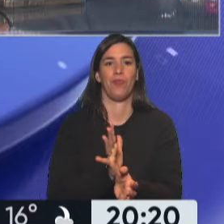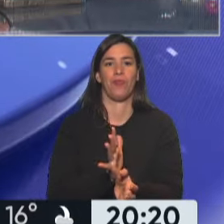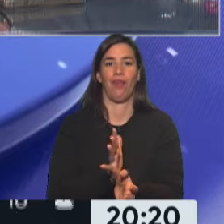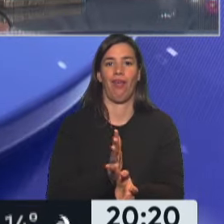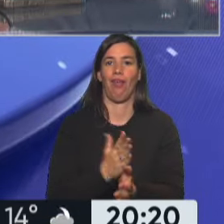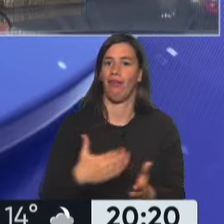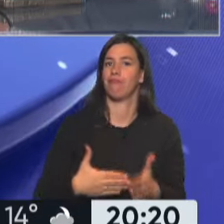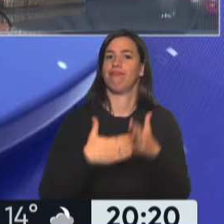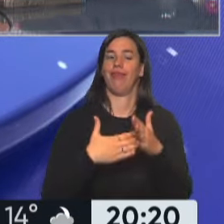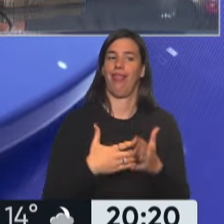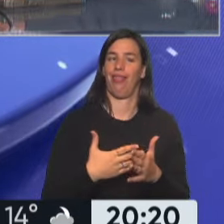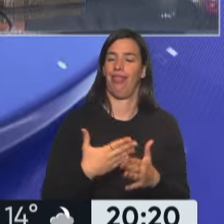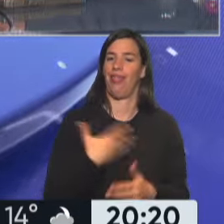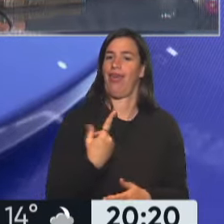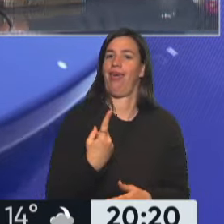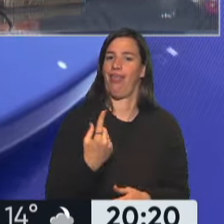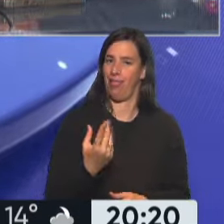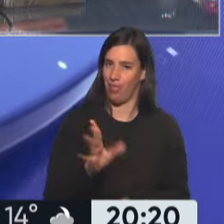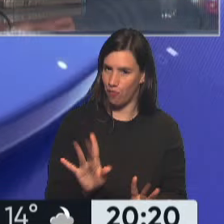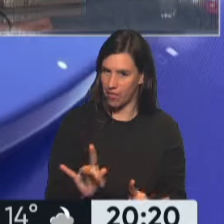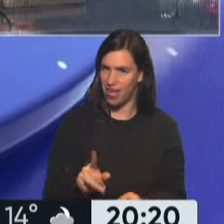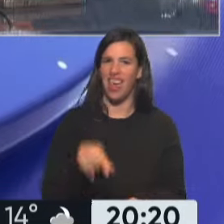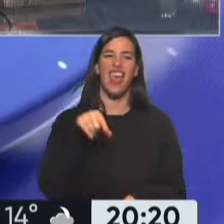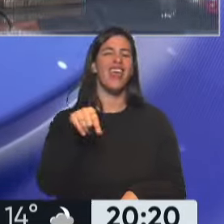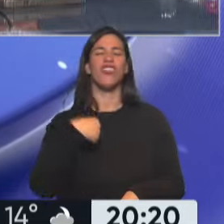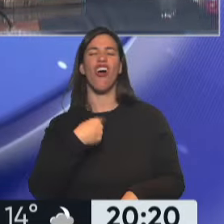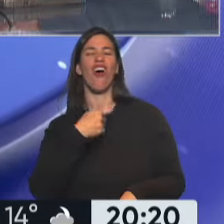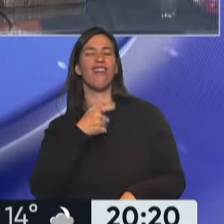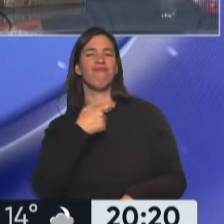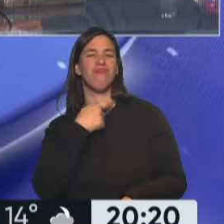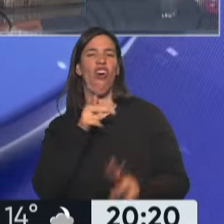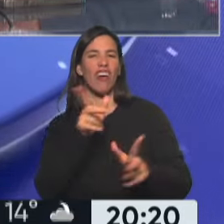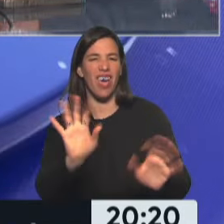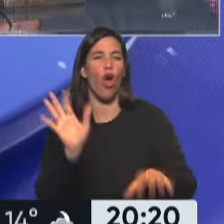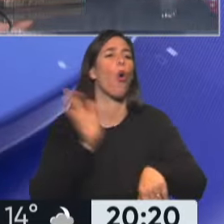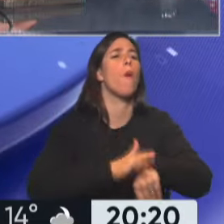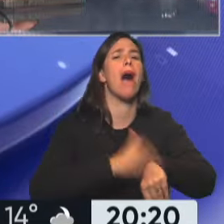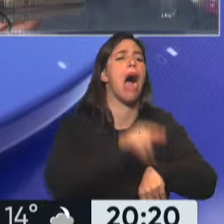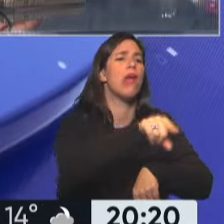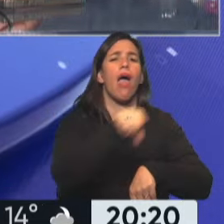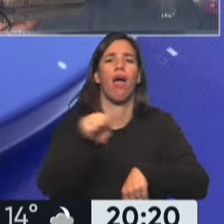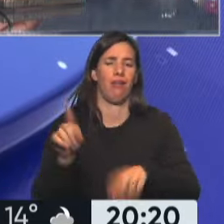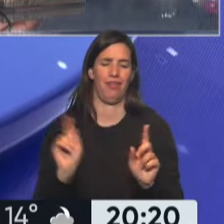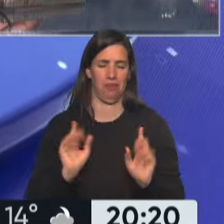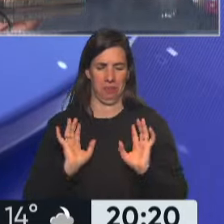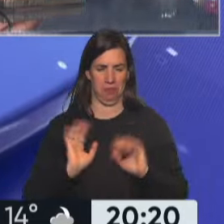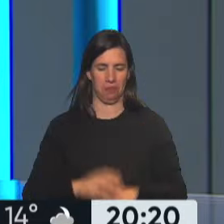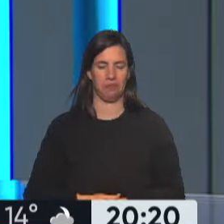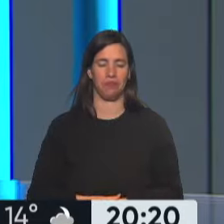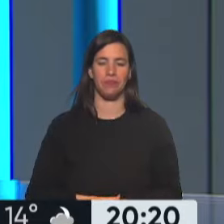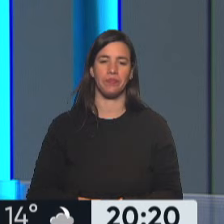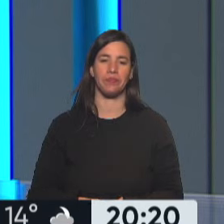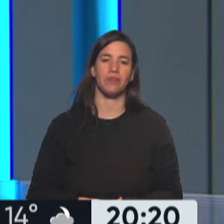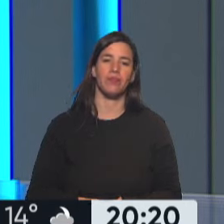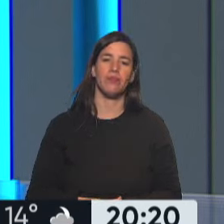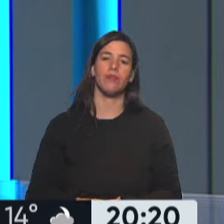ningún a ninguna de las de las personas que están en primer plano en este momento no no no no es el el sentido de la cuestión da la sensación